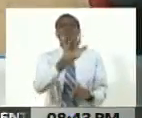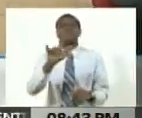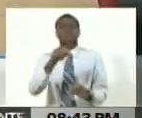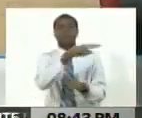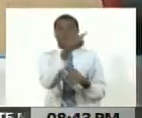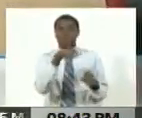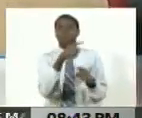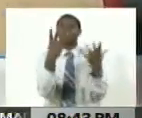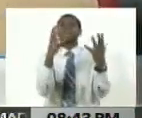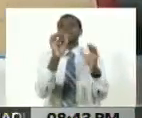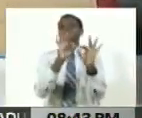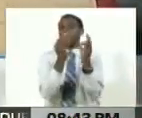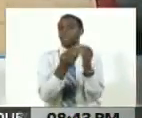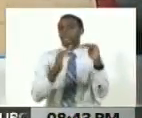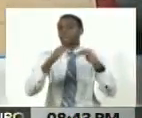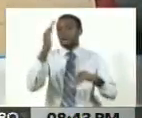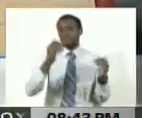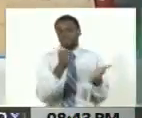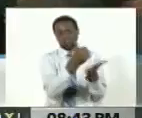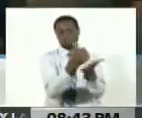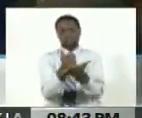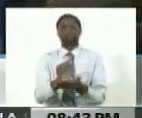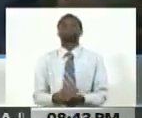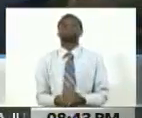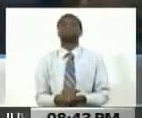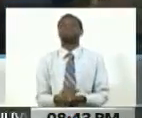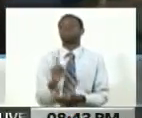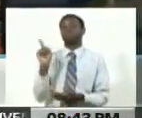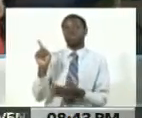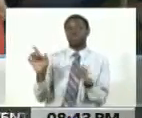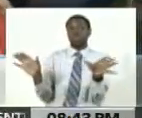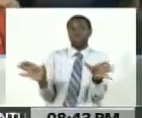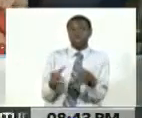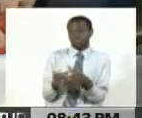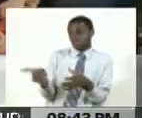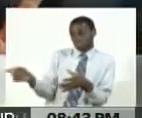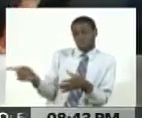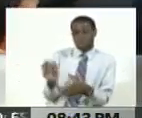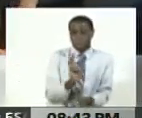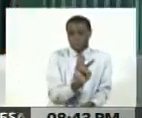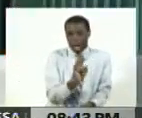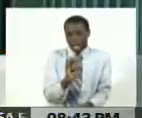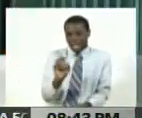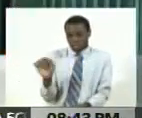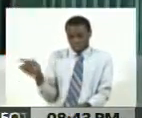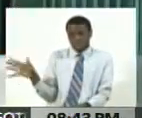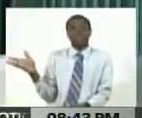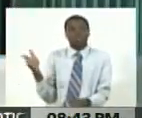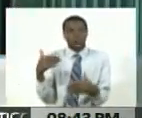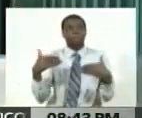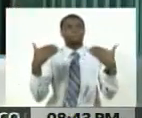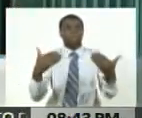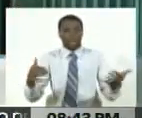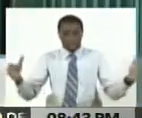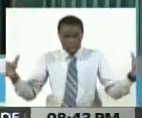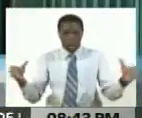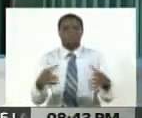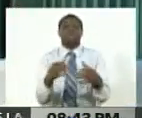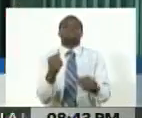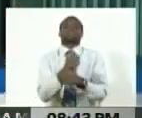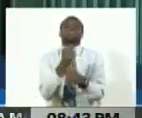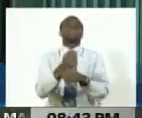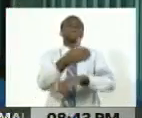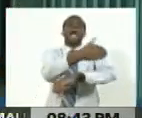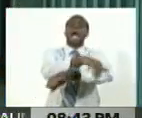familias. Otro de los programas que actualmente desempeña Guatuyusei es la conformación de los comités del pueblo. Para que no existan los niños y niñas de la